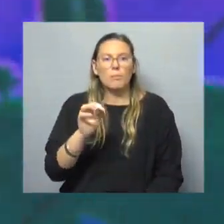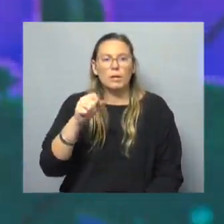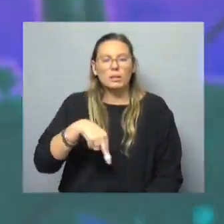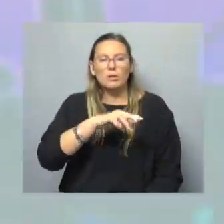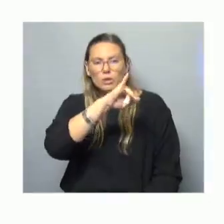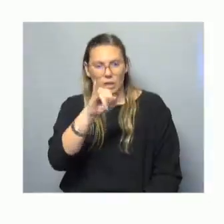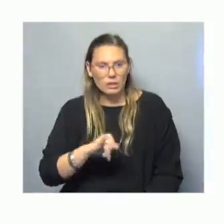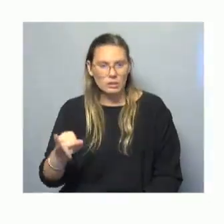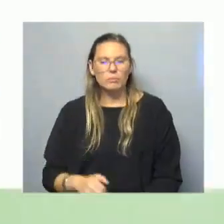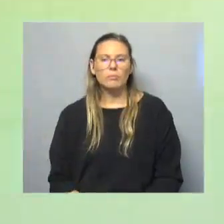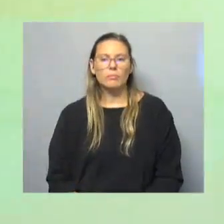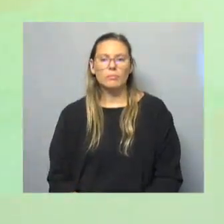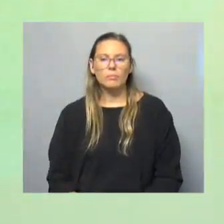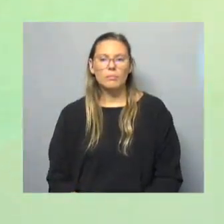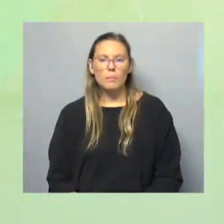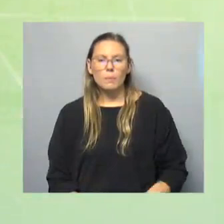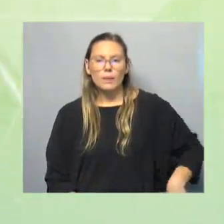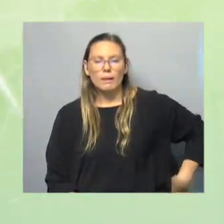Rodríguez.